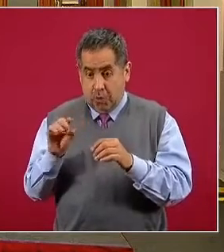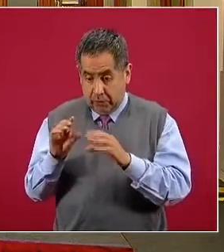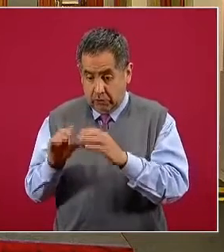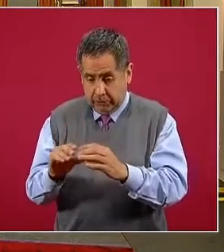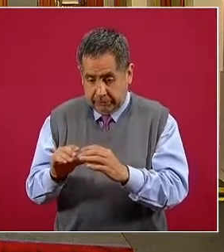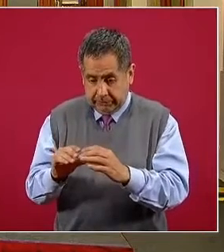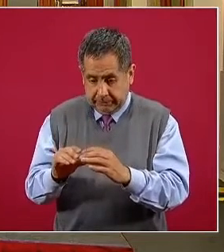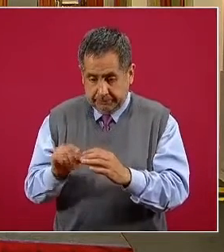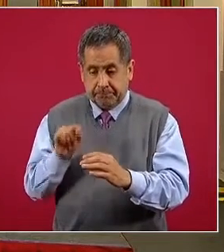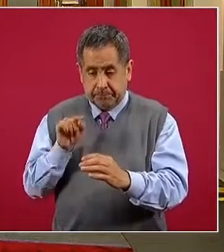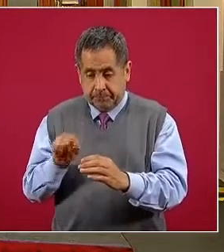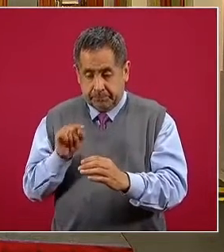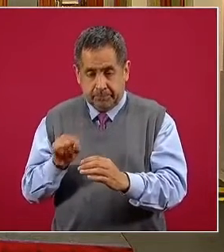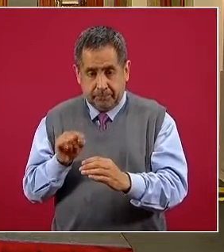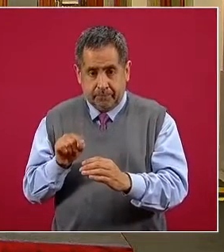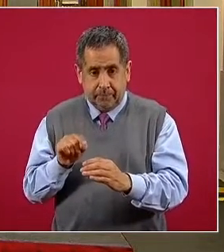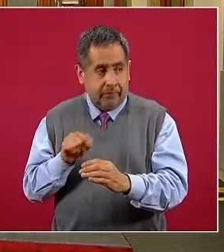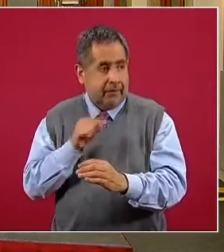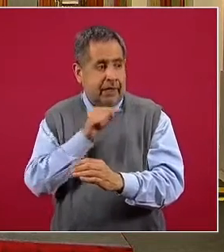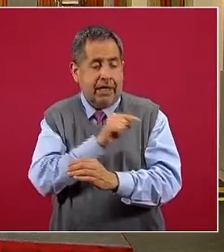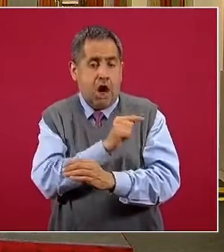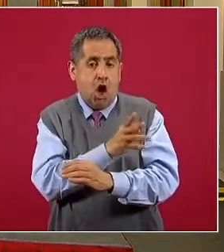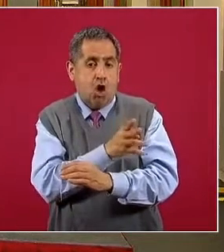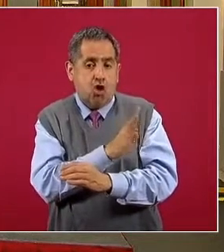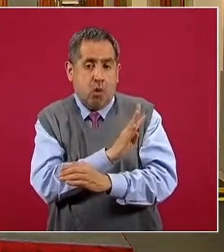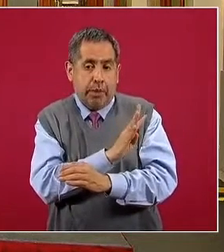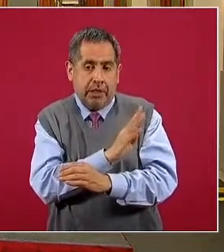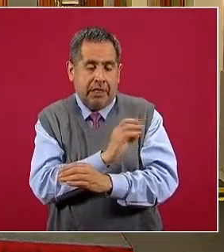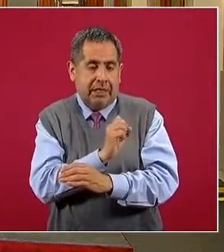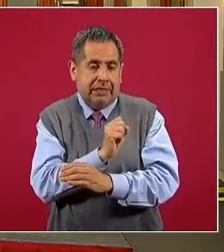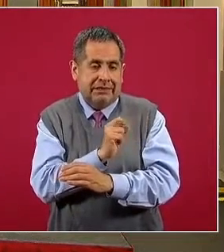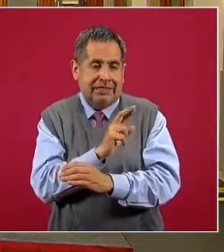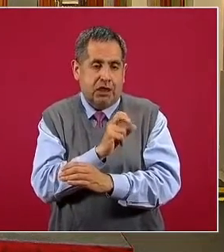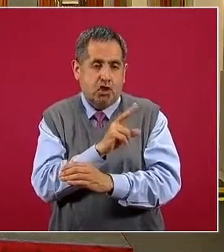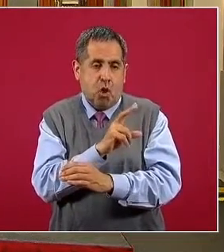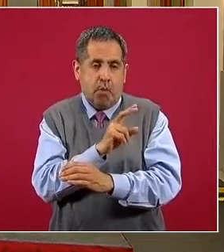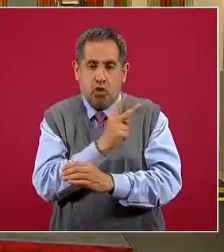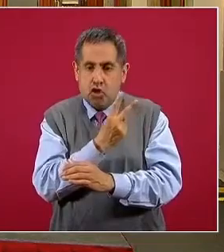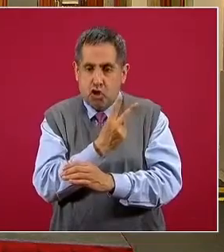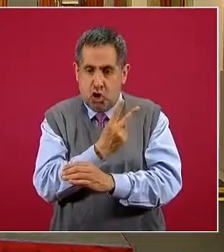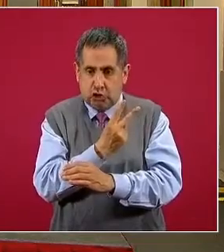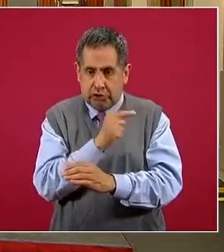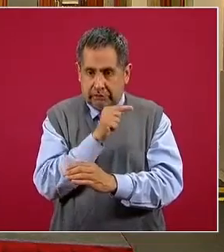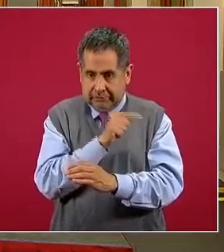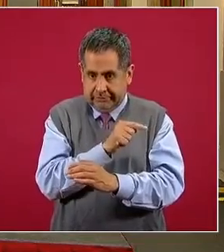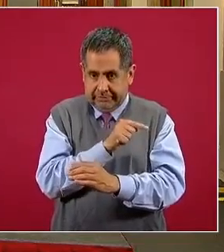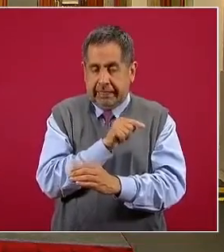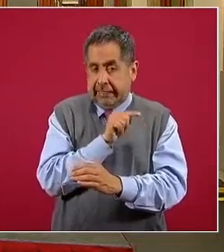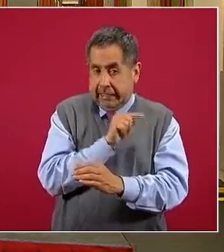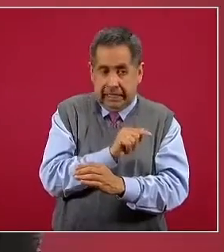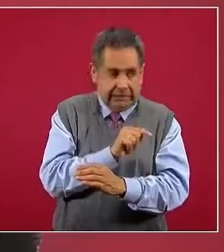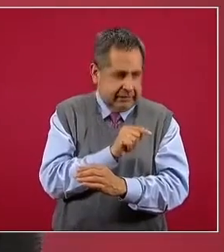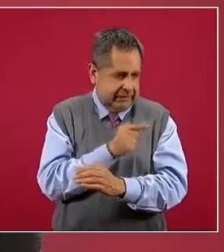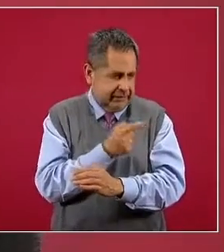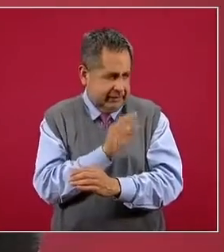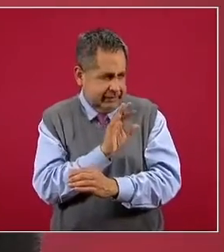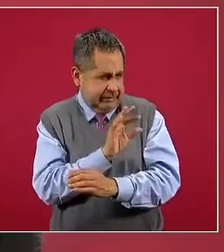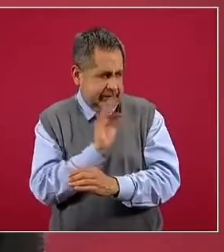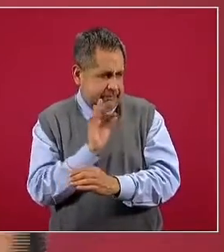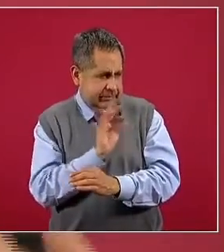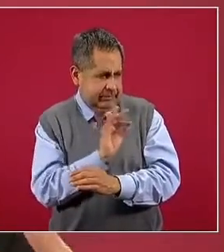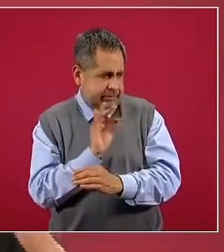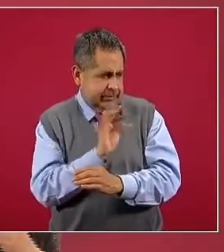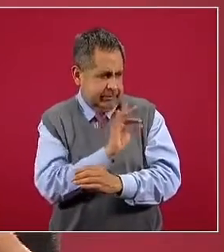del coronavirus que causa el SARS-CoV-2, el virus SARS-CoV-2 que causa COVID-19, de modo